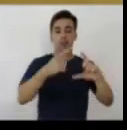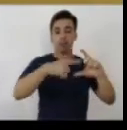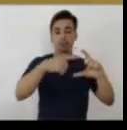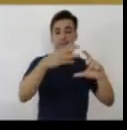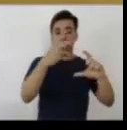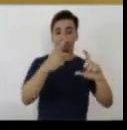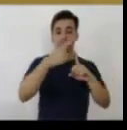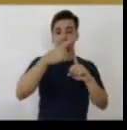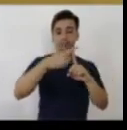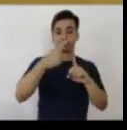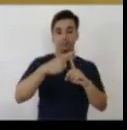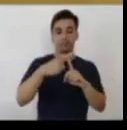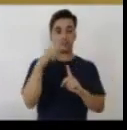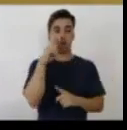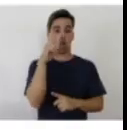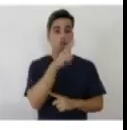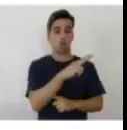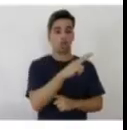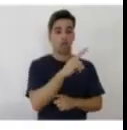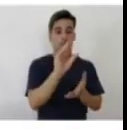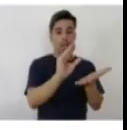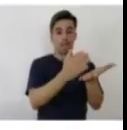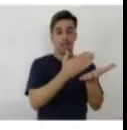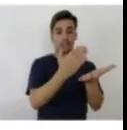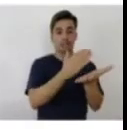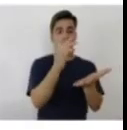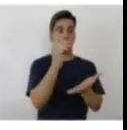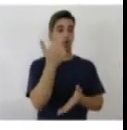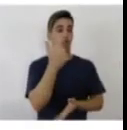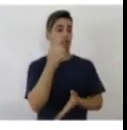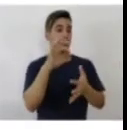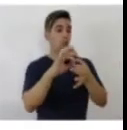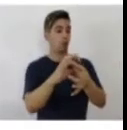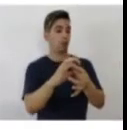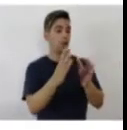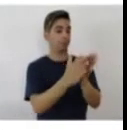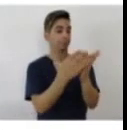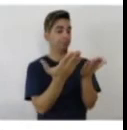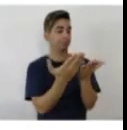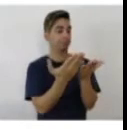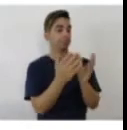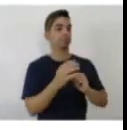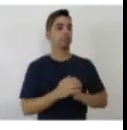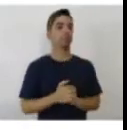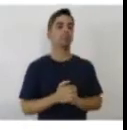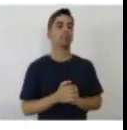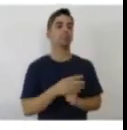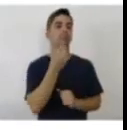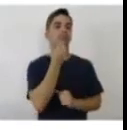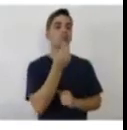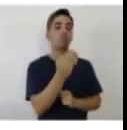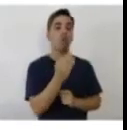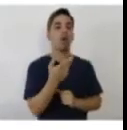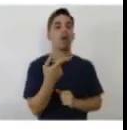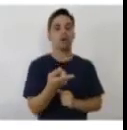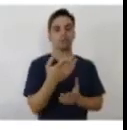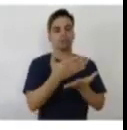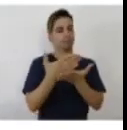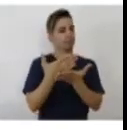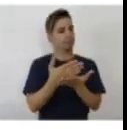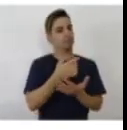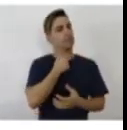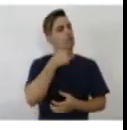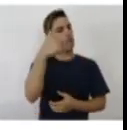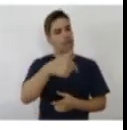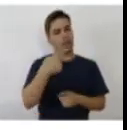esta naturaleza? Bueno, ya tienen en pantalla del libro de 10º grado, en el capítulo 1, el epígrafe 12, pueden